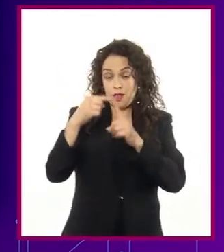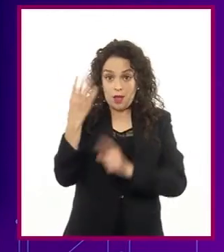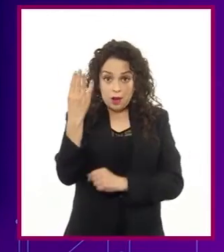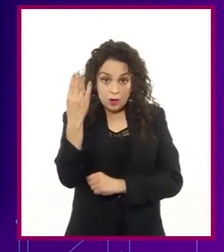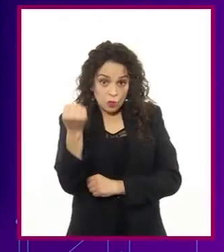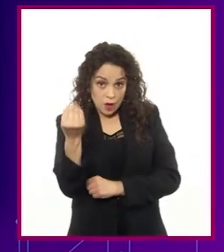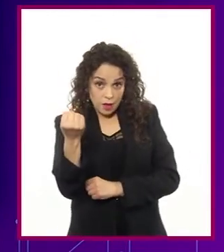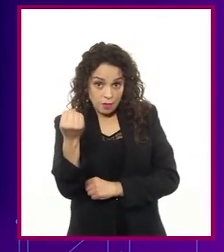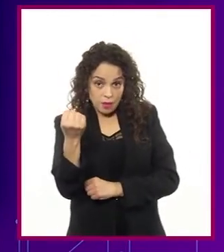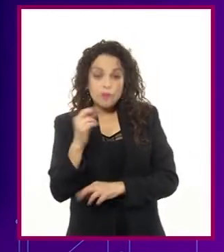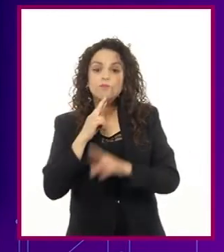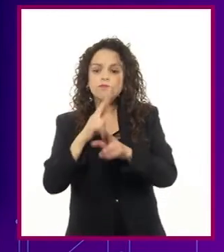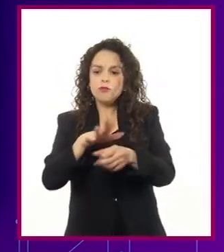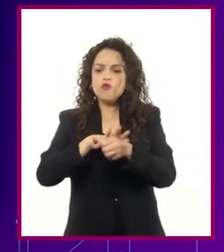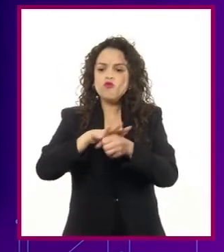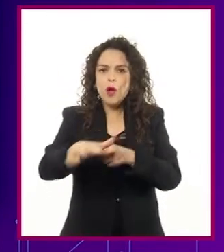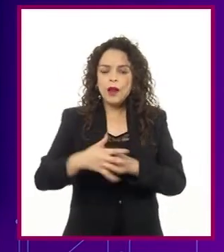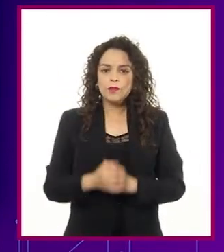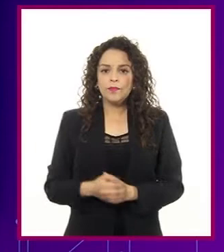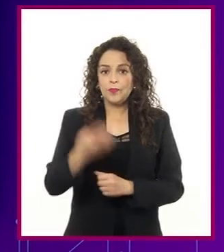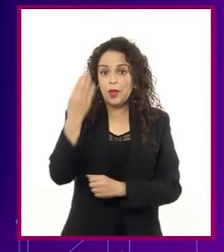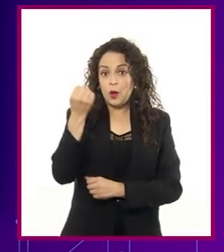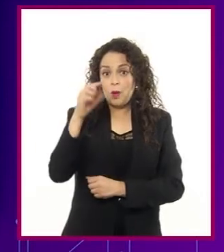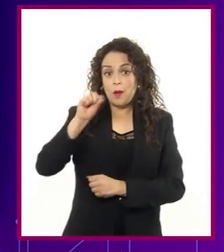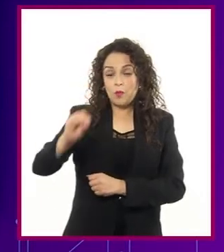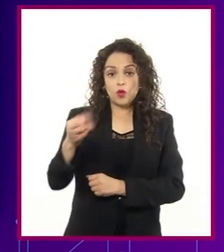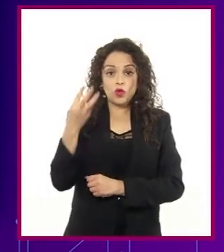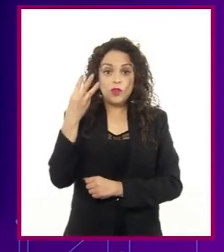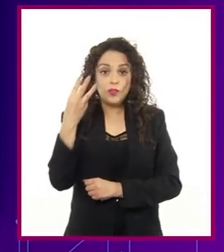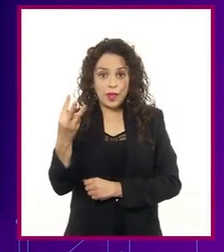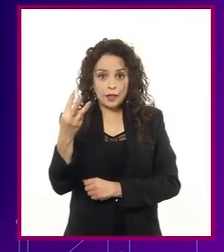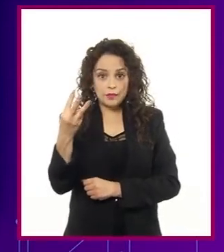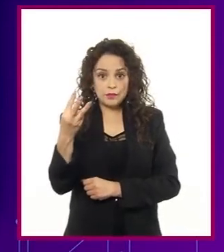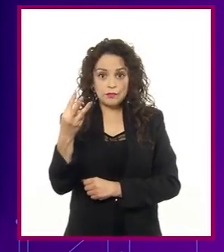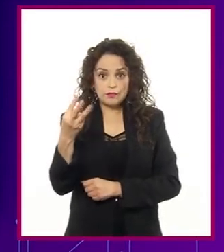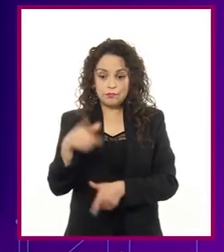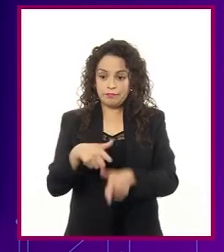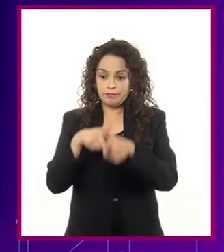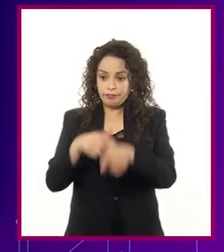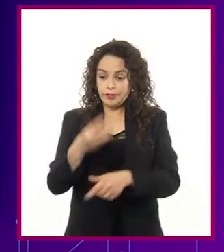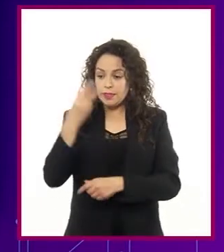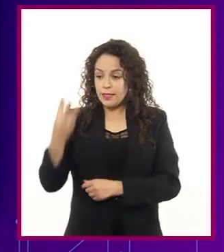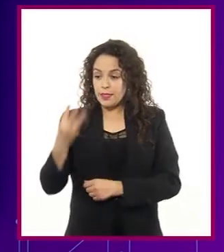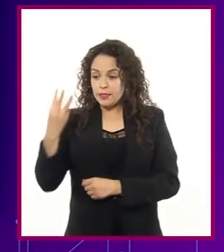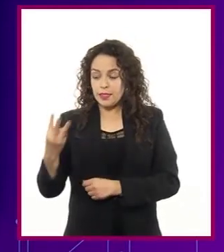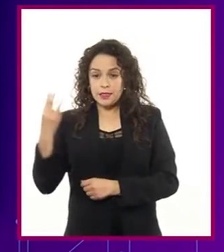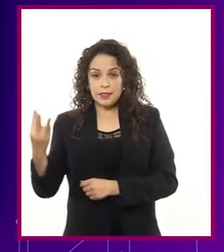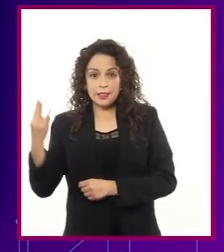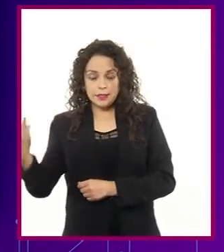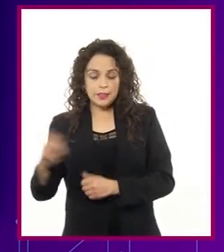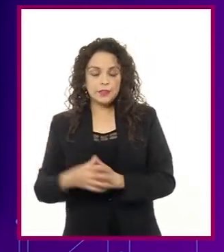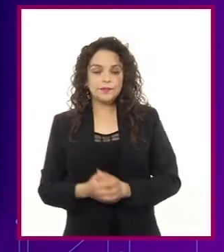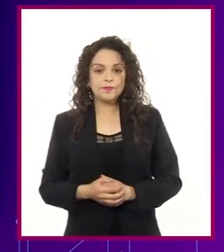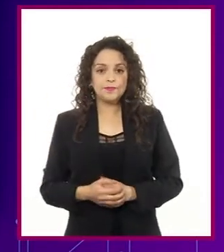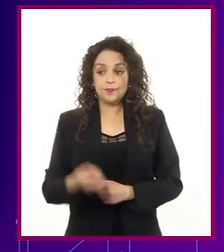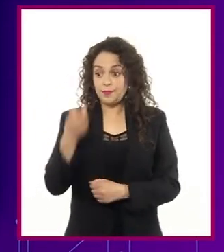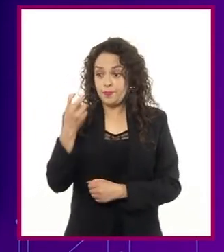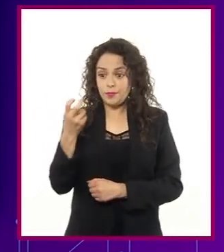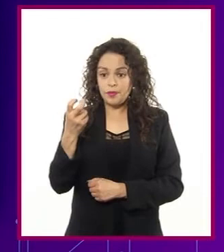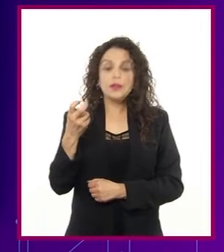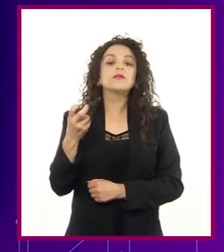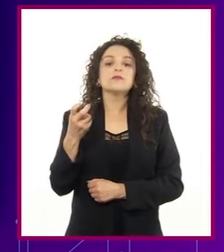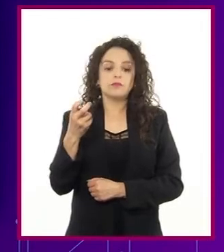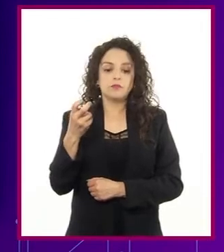entre 9 es igual a 9,3 periódico. Este promedio se trunca hasta